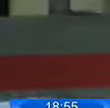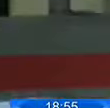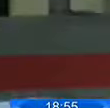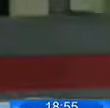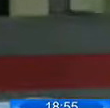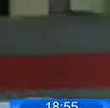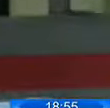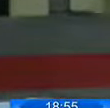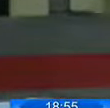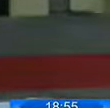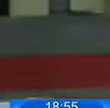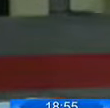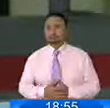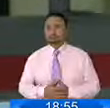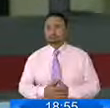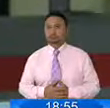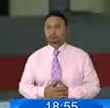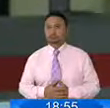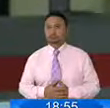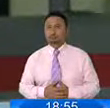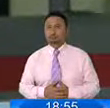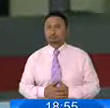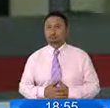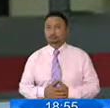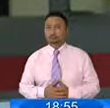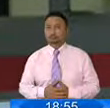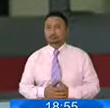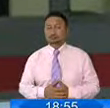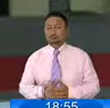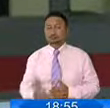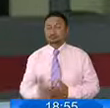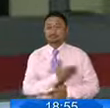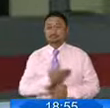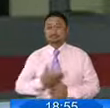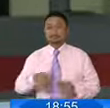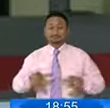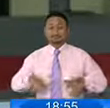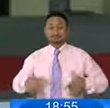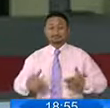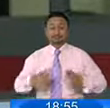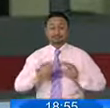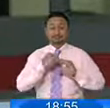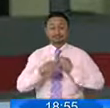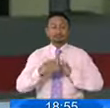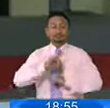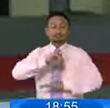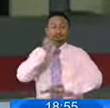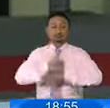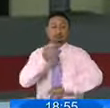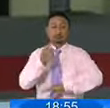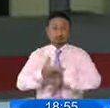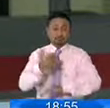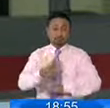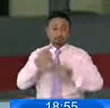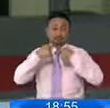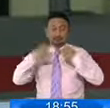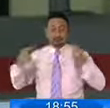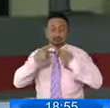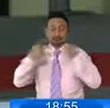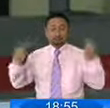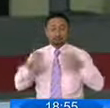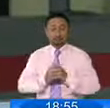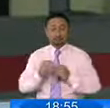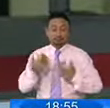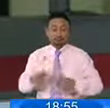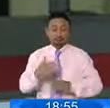Y con esa noticia empezamos, porque el presidente Lenín Moreno envió dos decretos al CNE para convocar a la consulta popular y referéndum. Esto después de que se